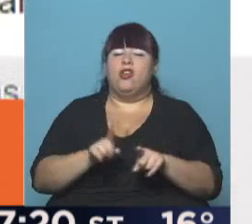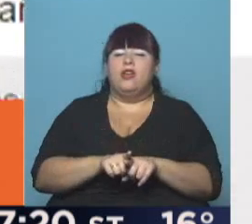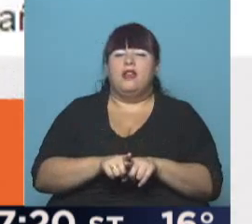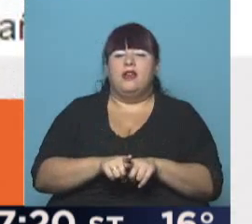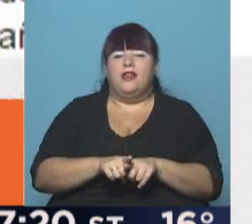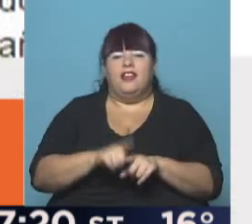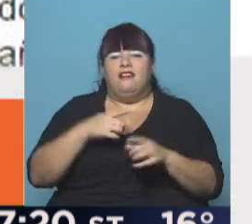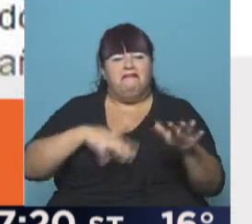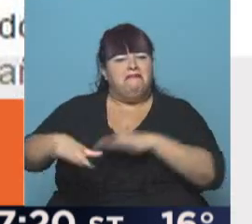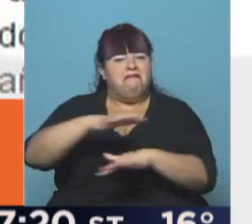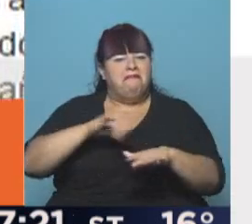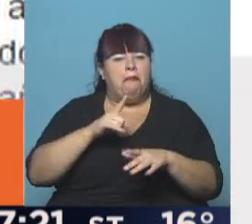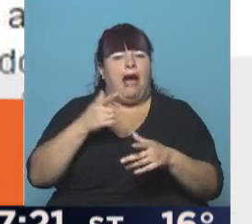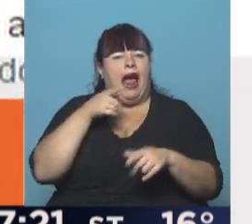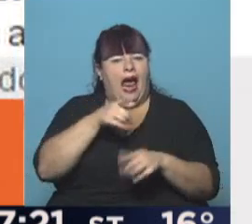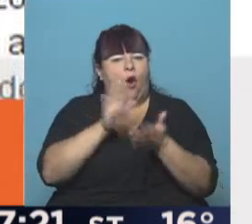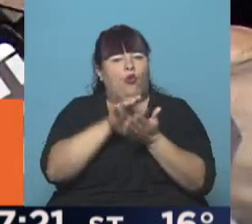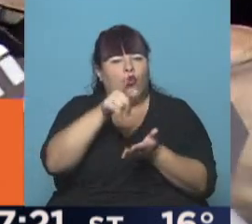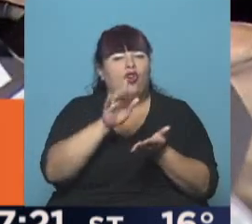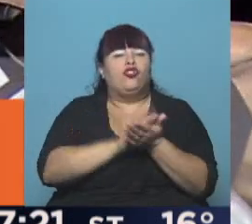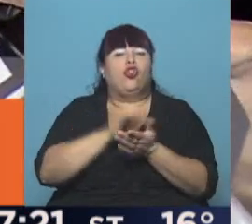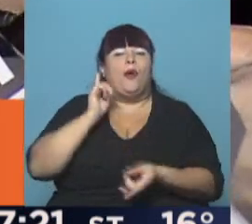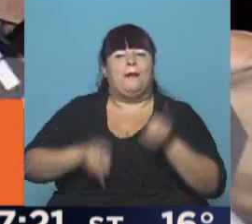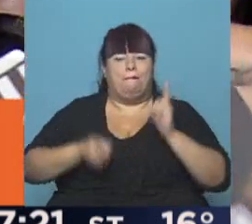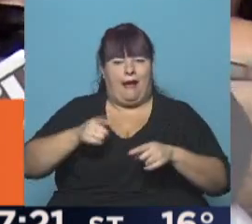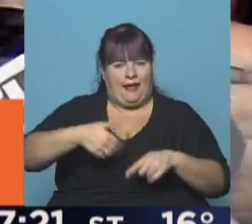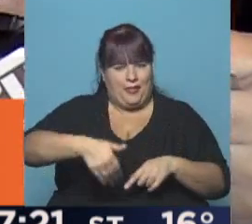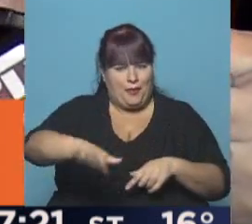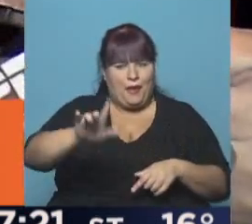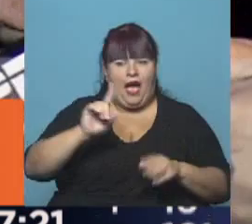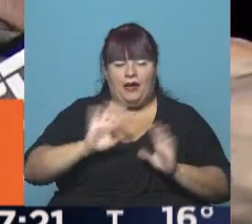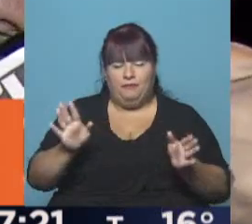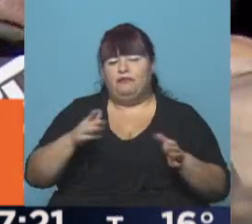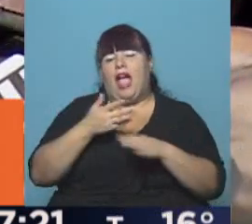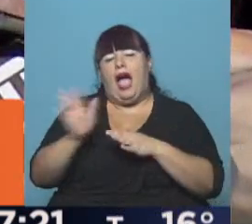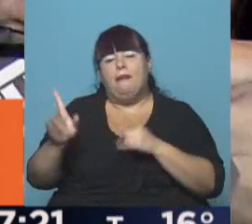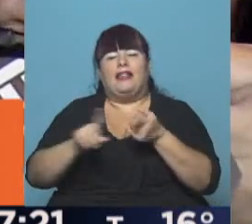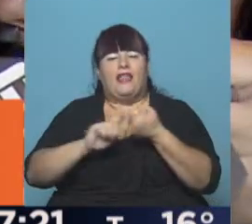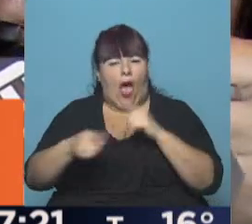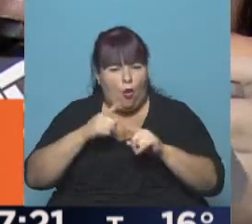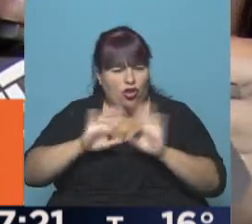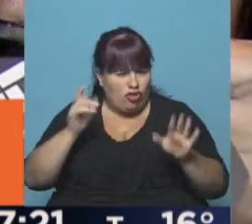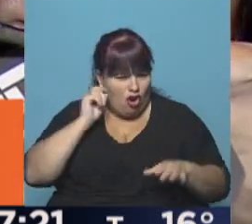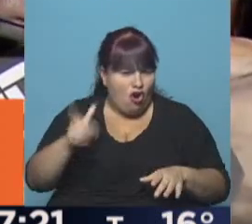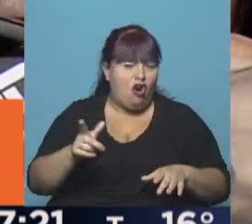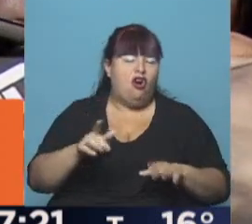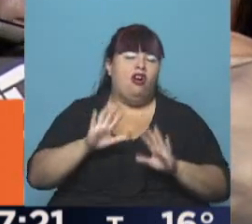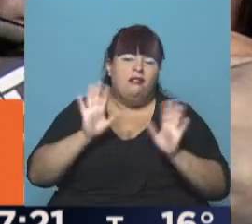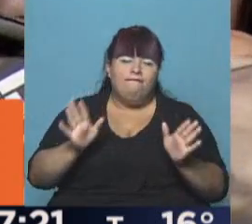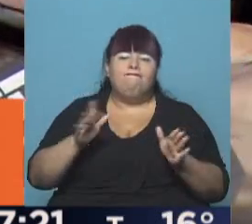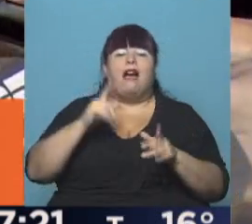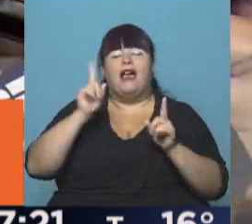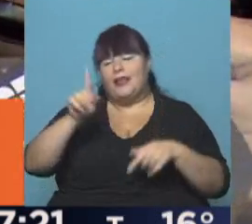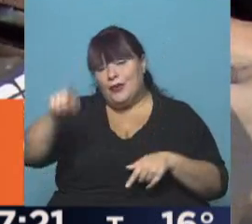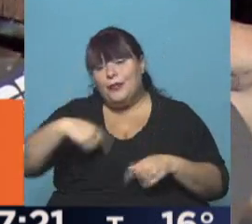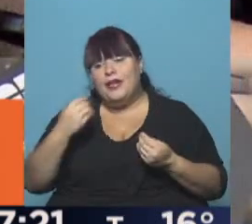la misma fluidez para con él respecto de las decisiones que se iban a tomar de aquí en adelante, más allá del acuerdo que se había logrado. Y en consecuencia